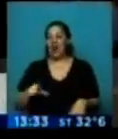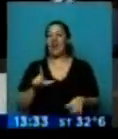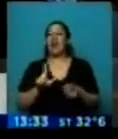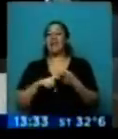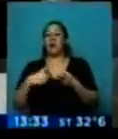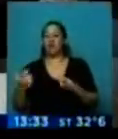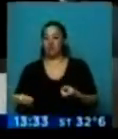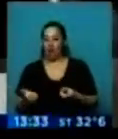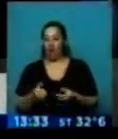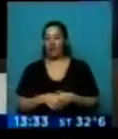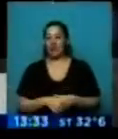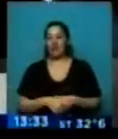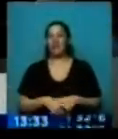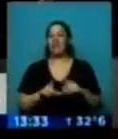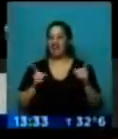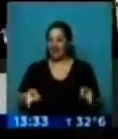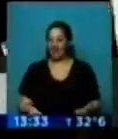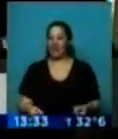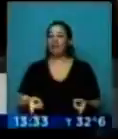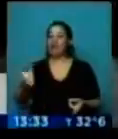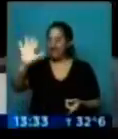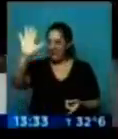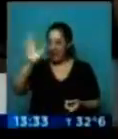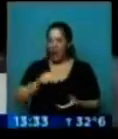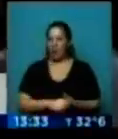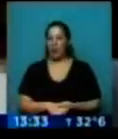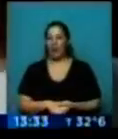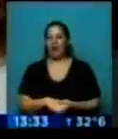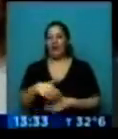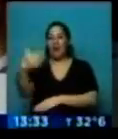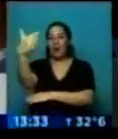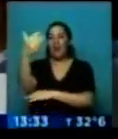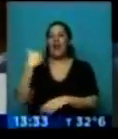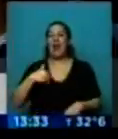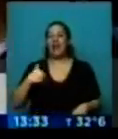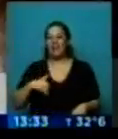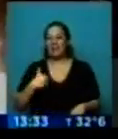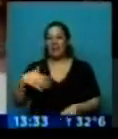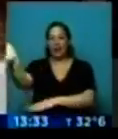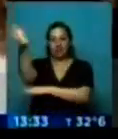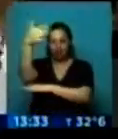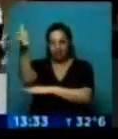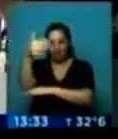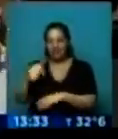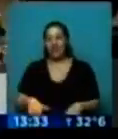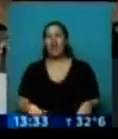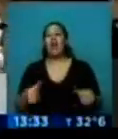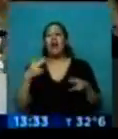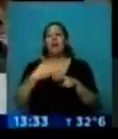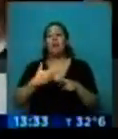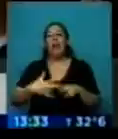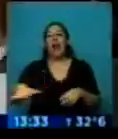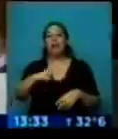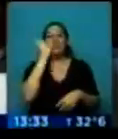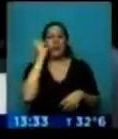dama, saludando también las banderas argentinas que flamean. Y una Plaza de Mayo una vez